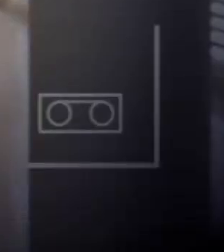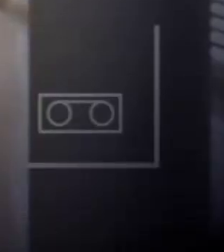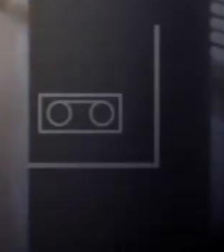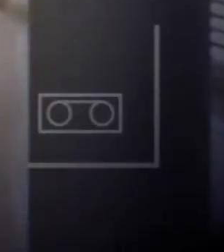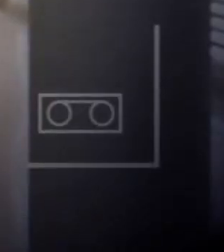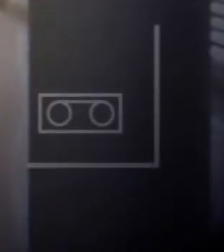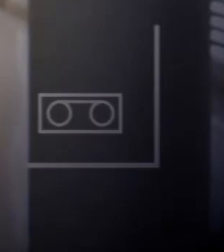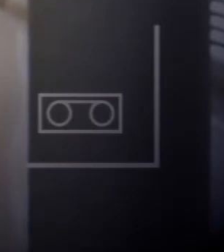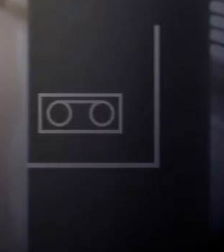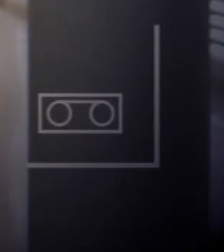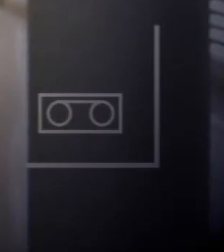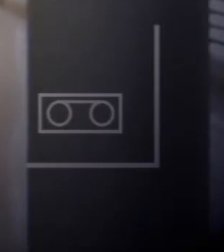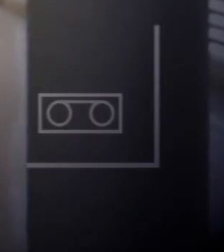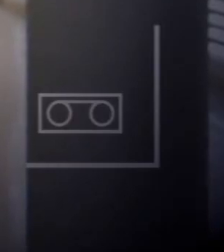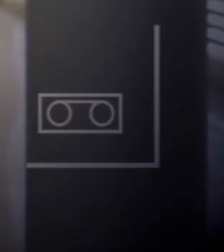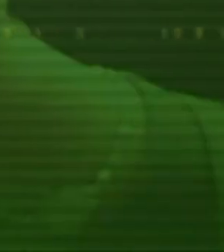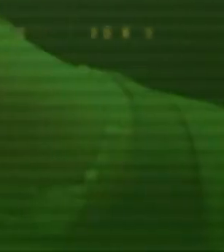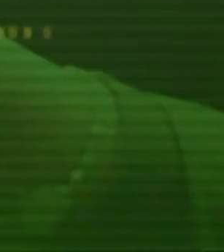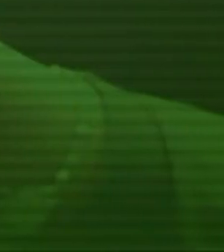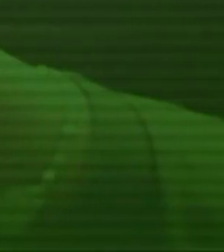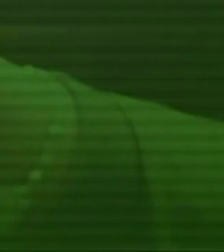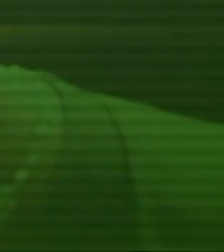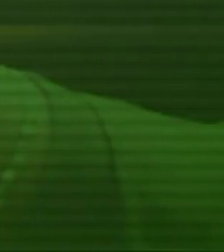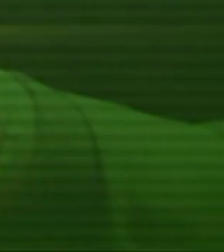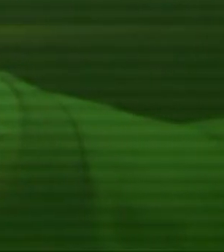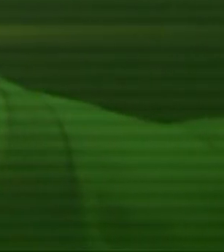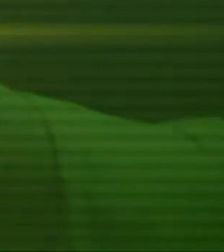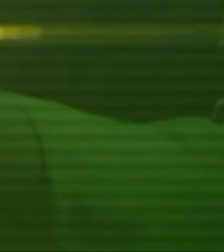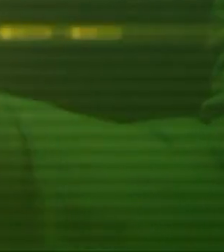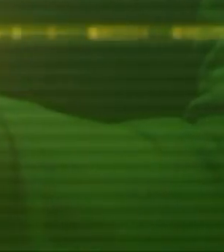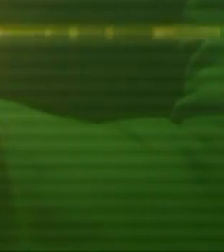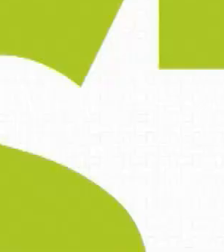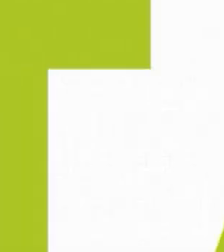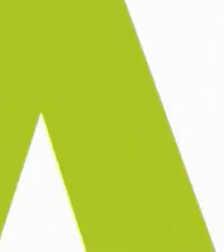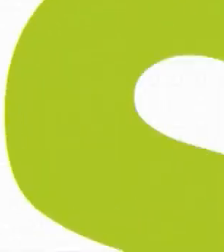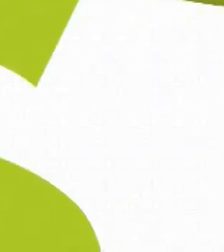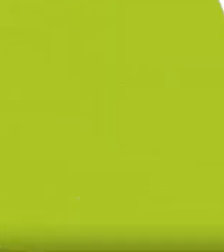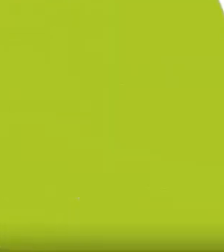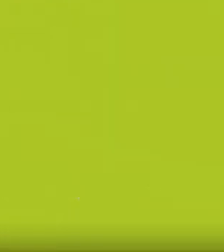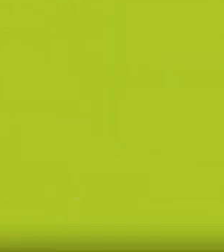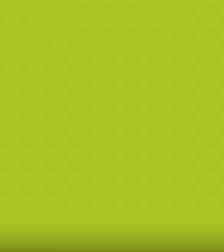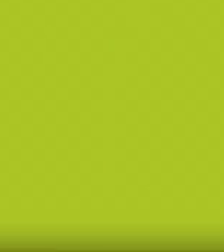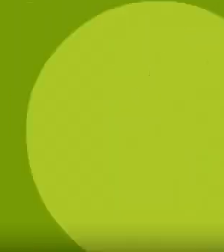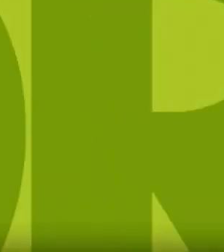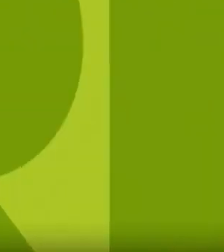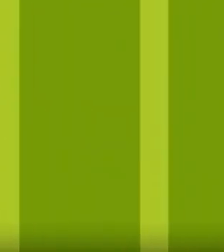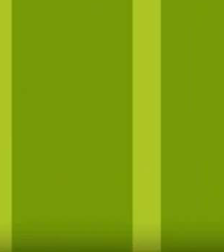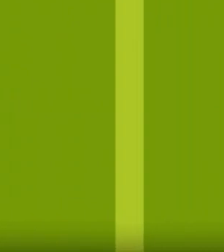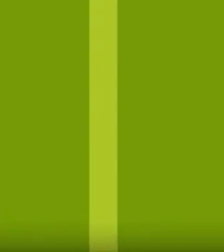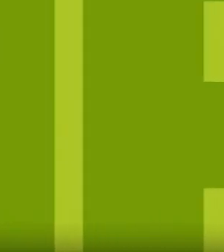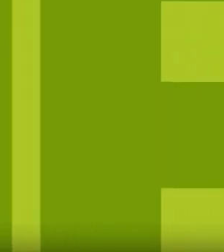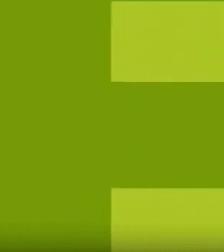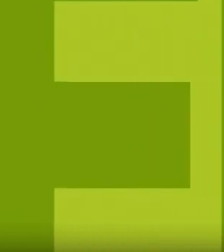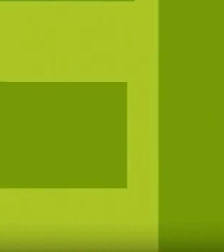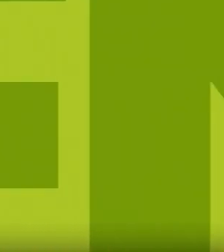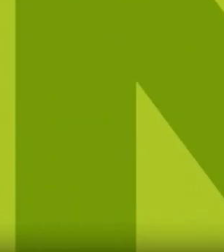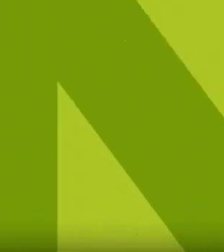las 6 de la tarde. Los estamos invitando cordialmente. Seguridad al Día. Estás